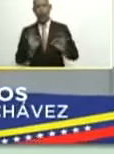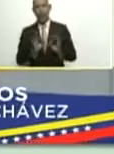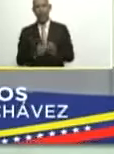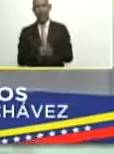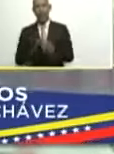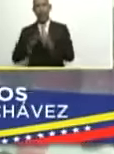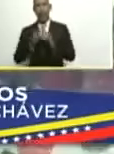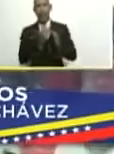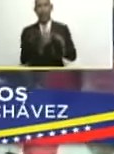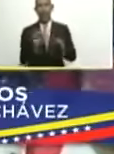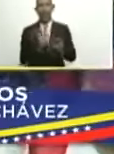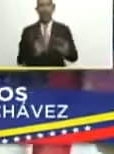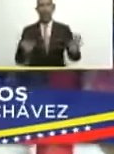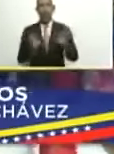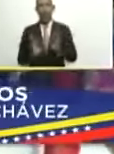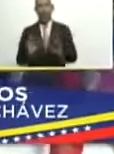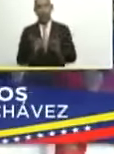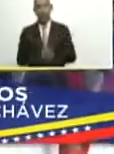¡Comuna!